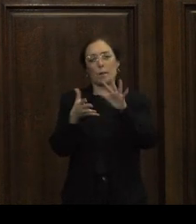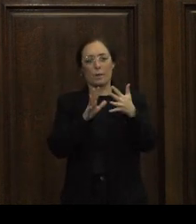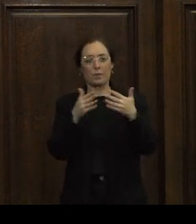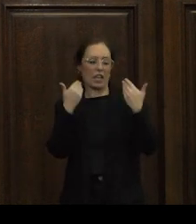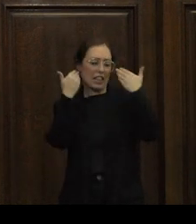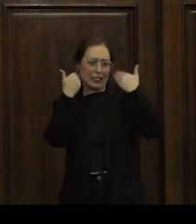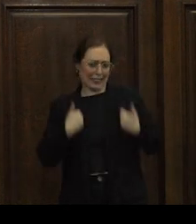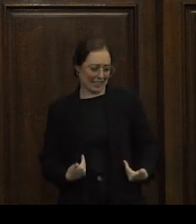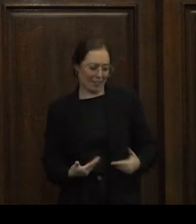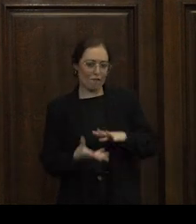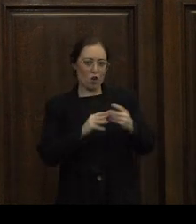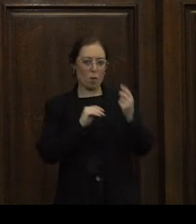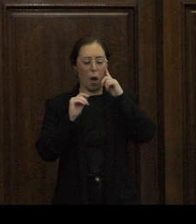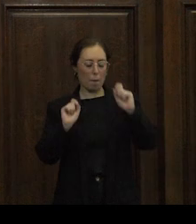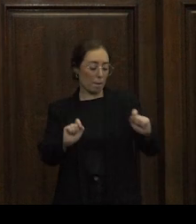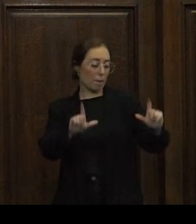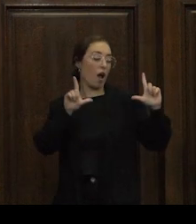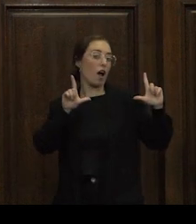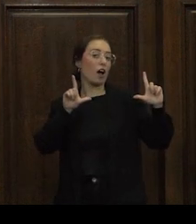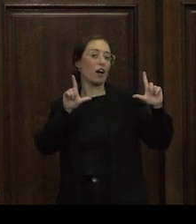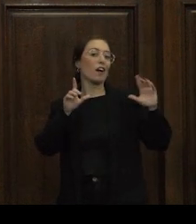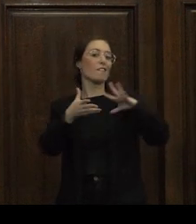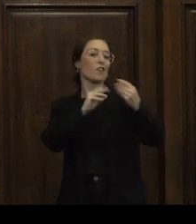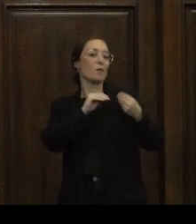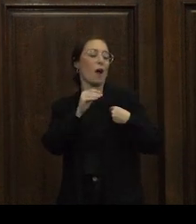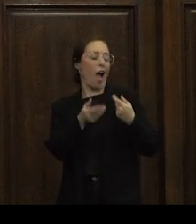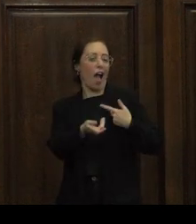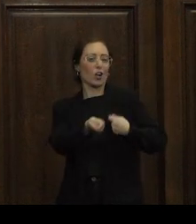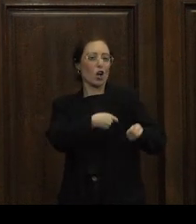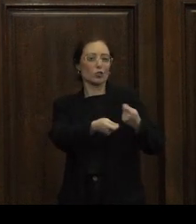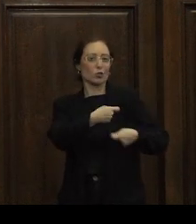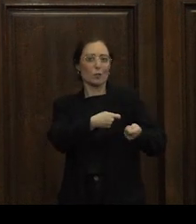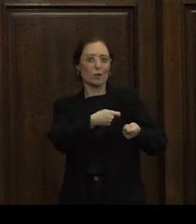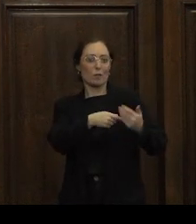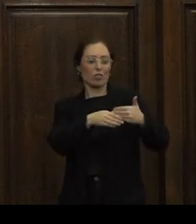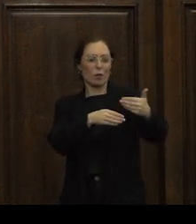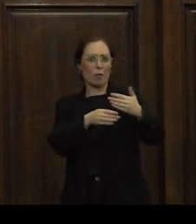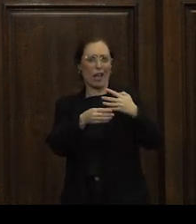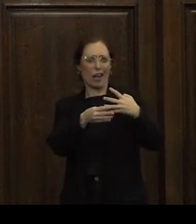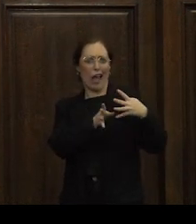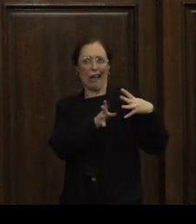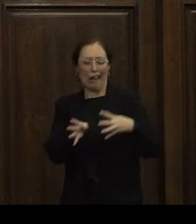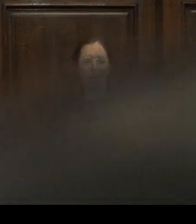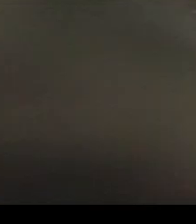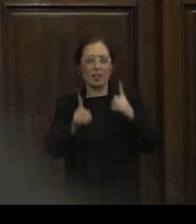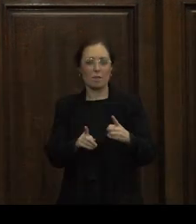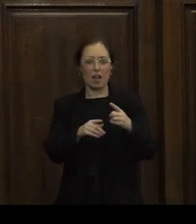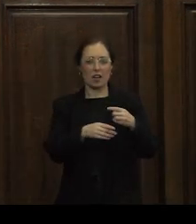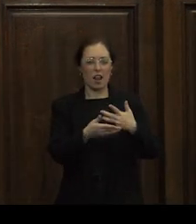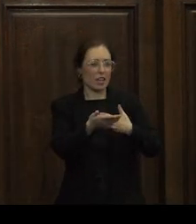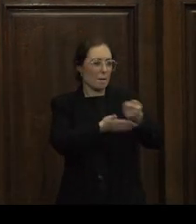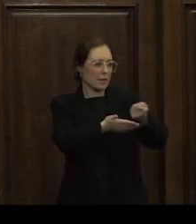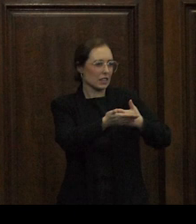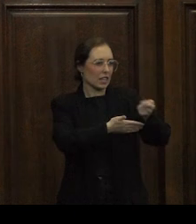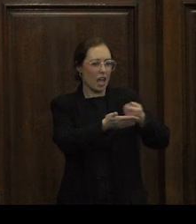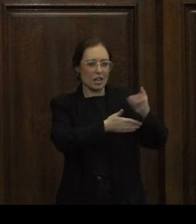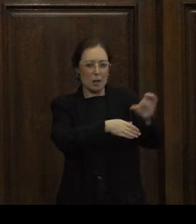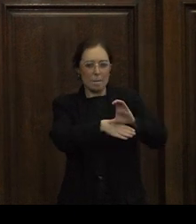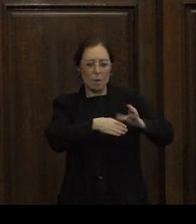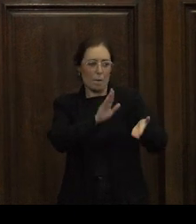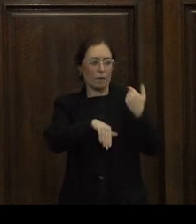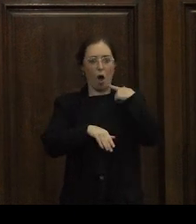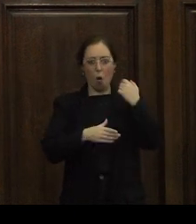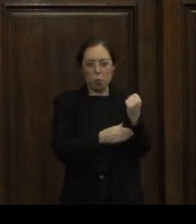su estética publicitaria, retratando el auge del consumismo de posguerra, el capitalismo triunfante en el